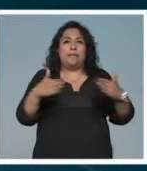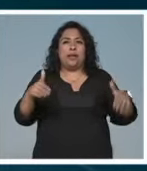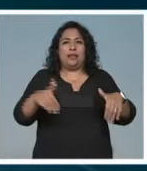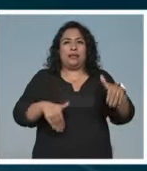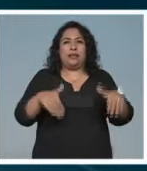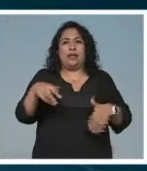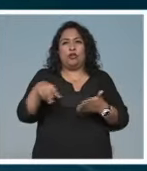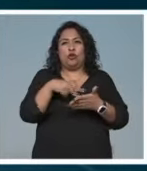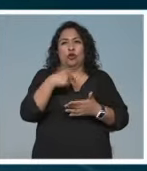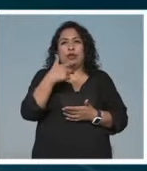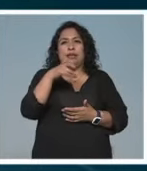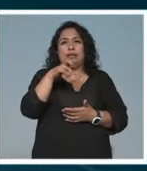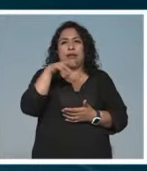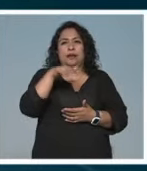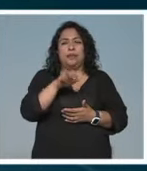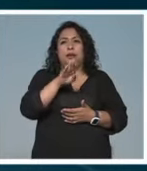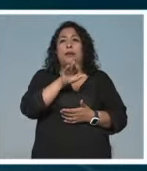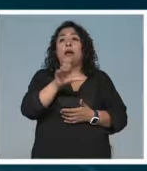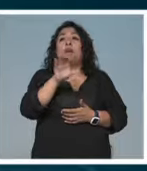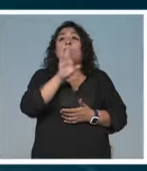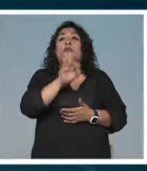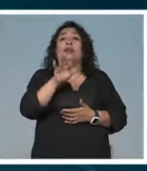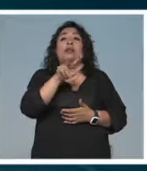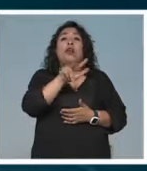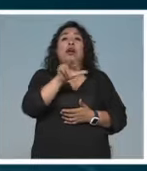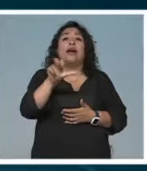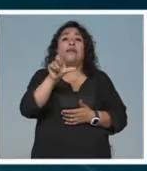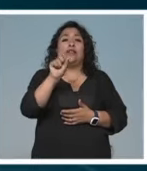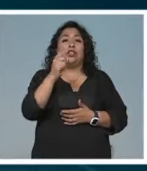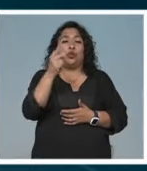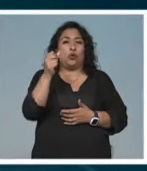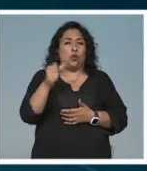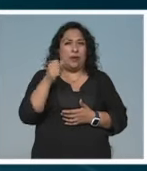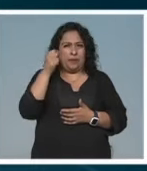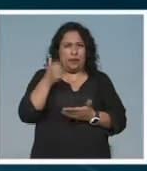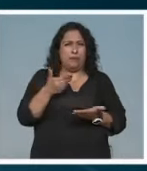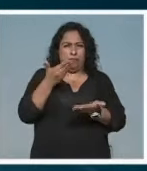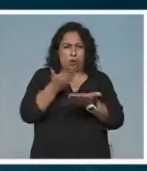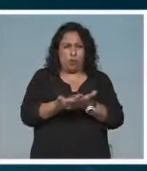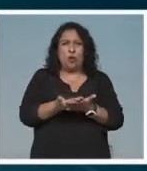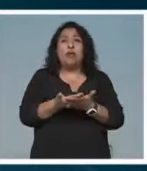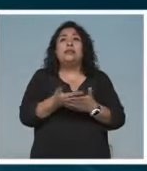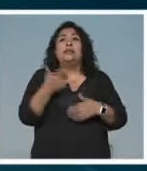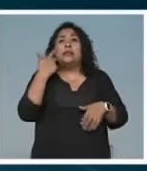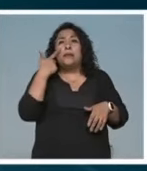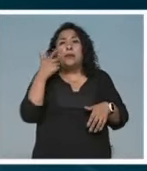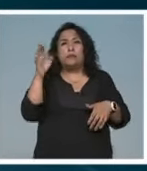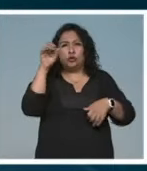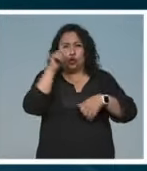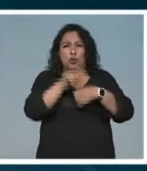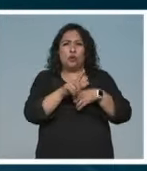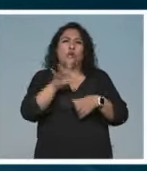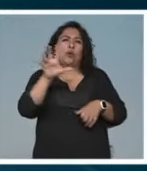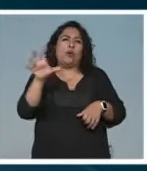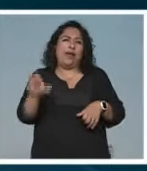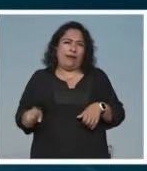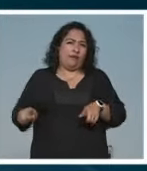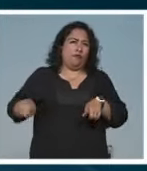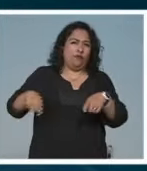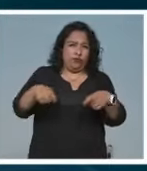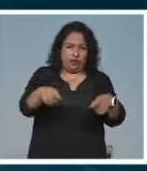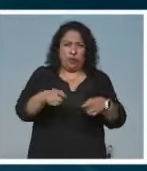Danza Guillermina Bravo del 18 al 21 de abril. La propuesta dancística abordará la cultura afrodescendiente.